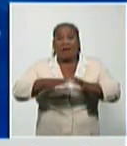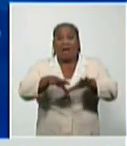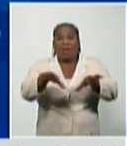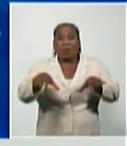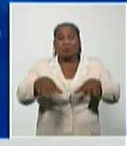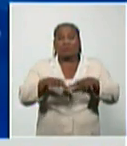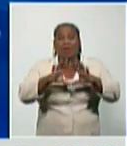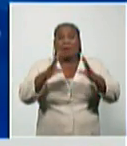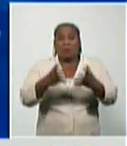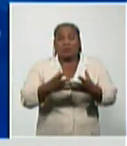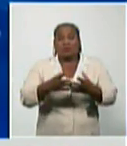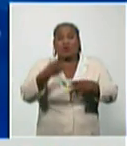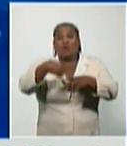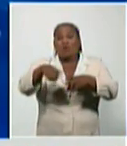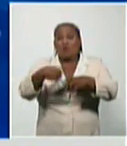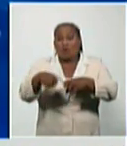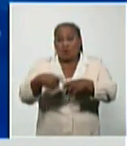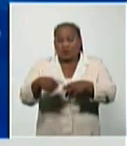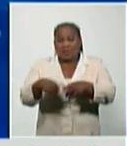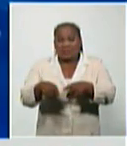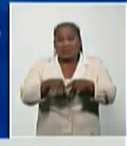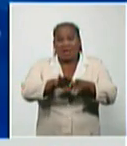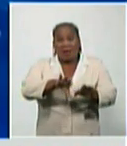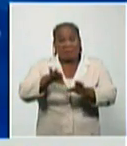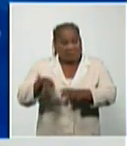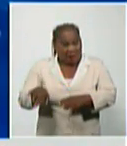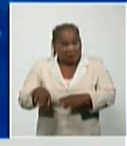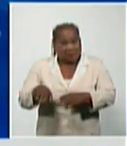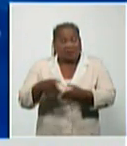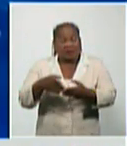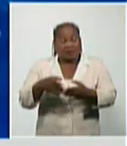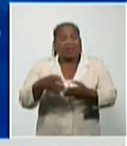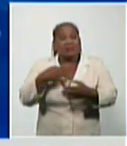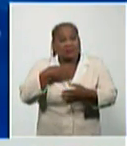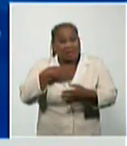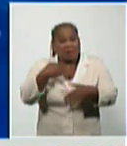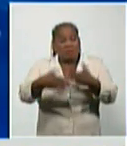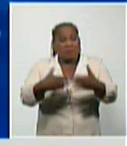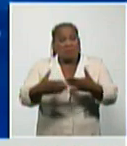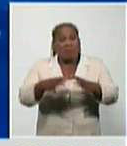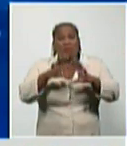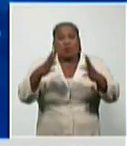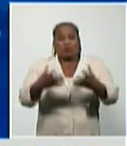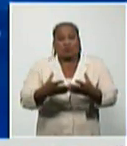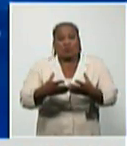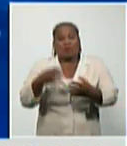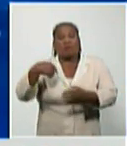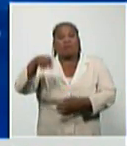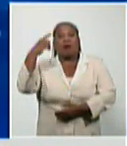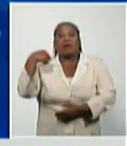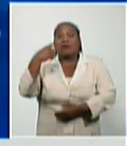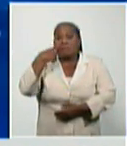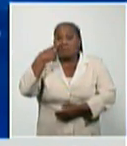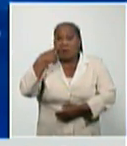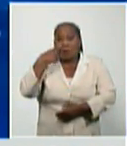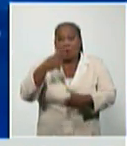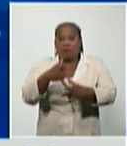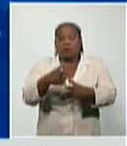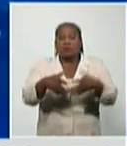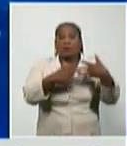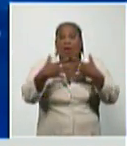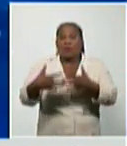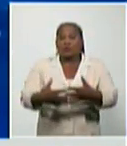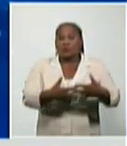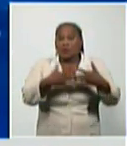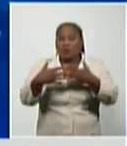están pasando en el mundo, además, lo que ayer vimos en los Estados Unidos, que además es algo